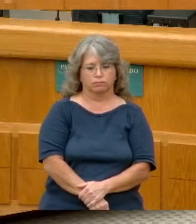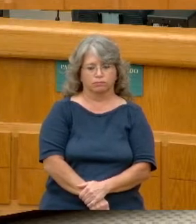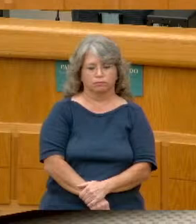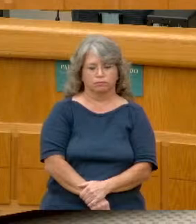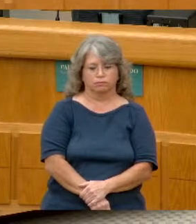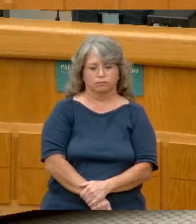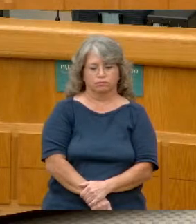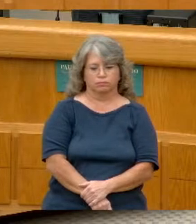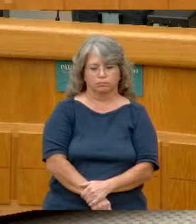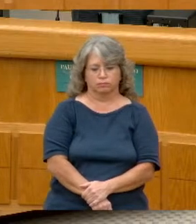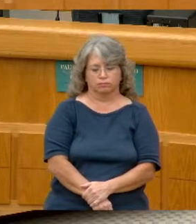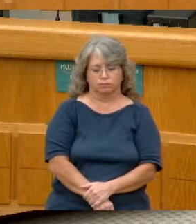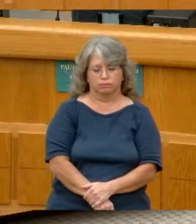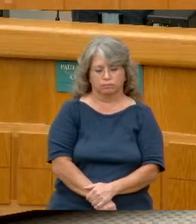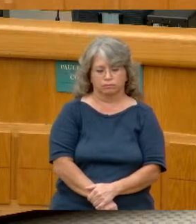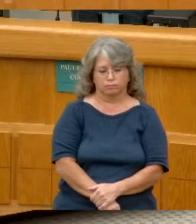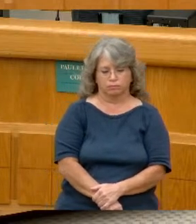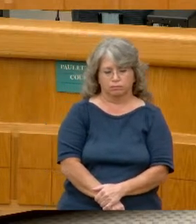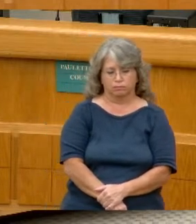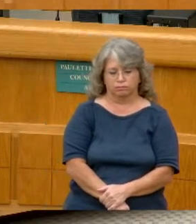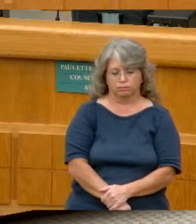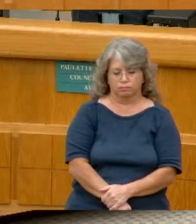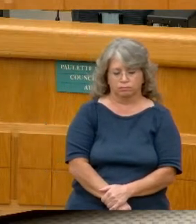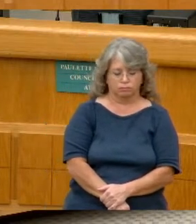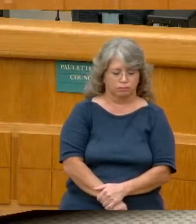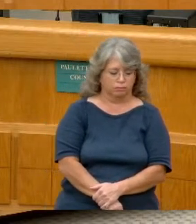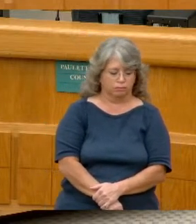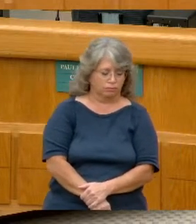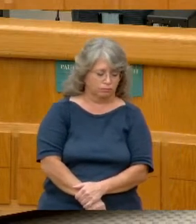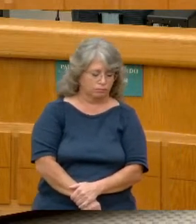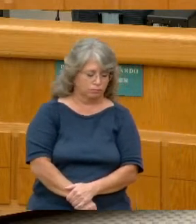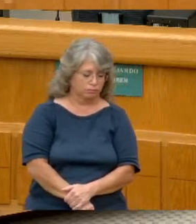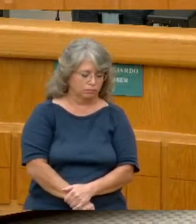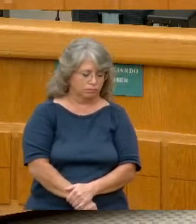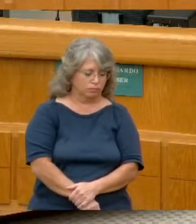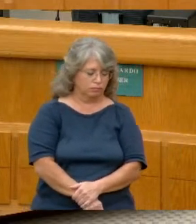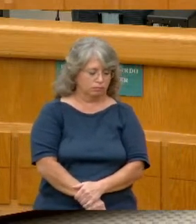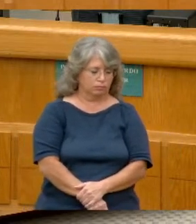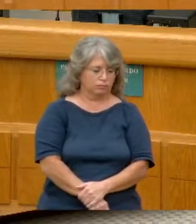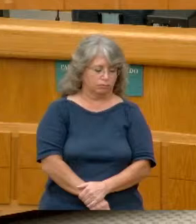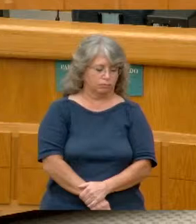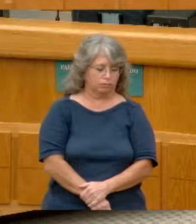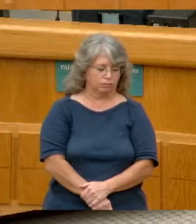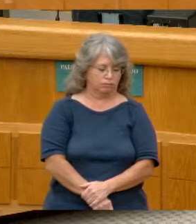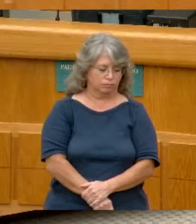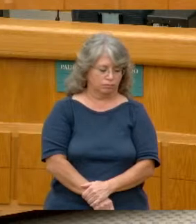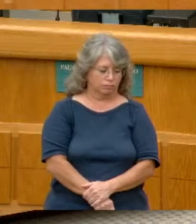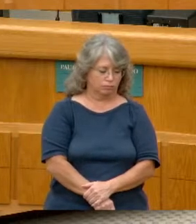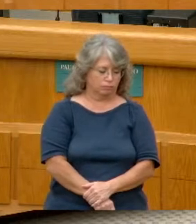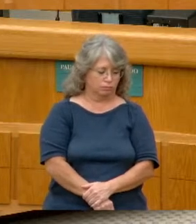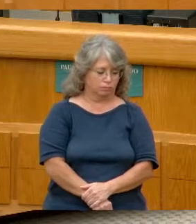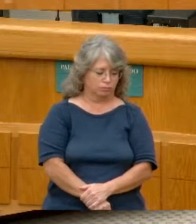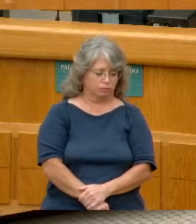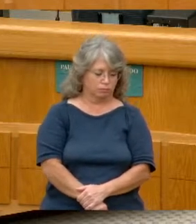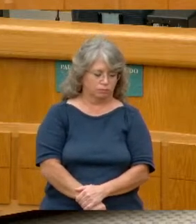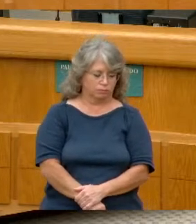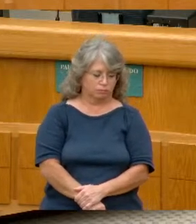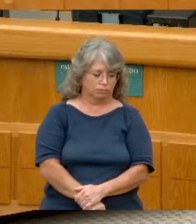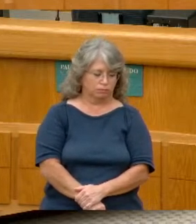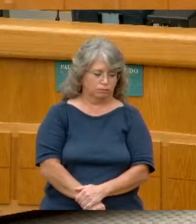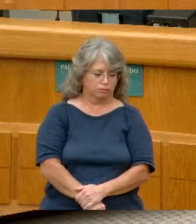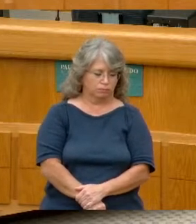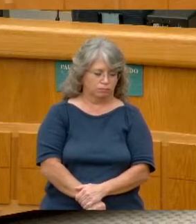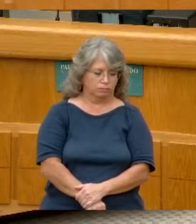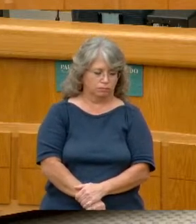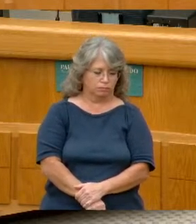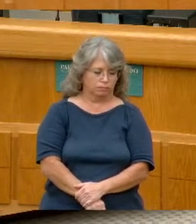Salud ha estado experimentando el aumento de llamadas pidiendo una prueba para detectar el virus. Las personas que llaman dicen que estuvieron expuestas en las fiestas de Halloween,